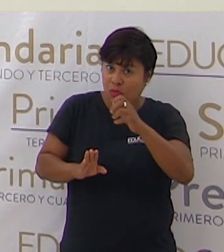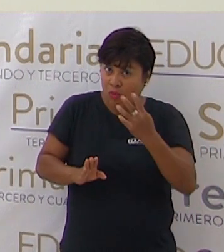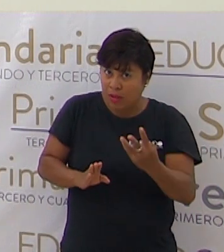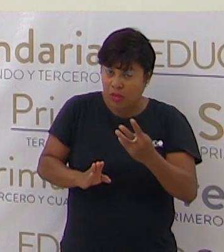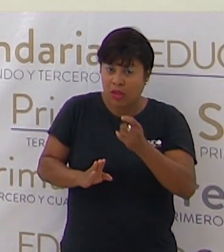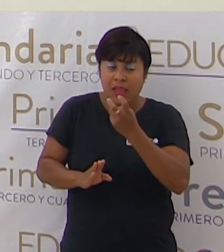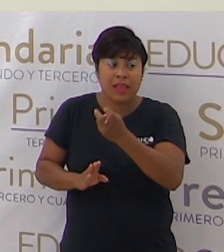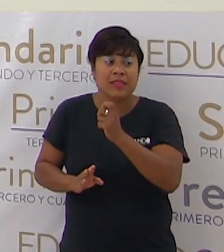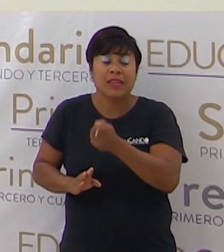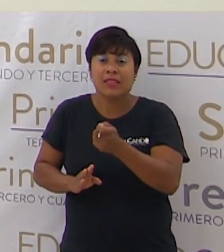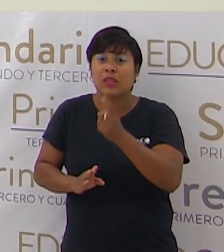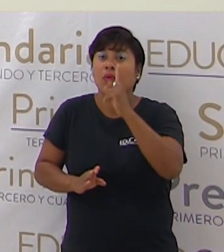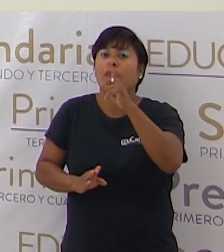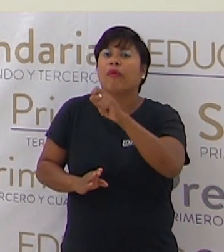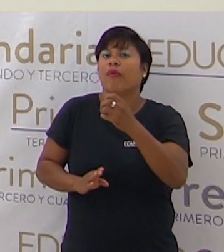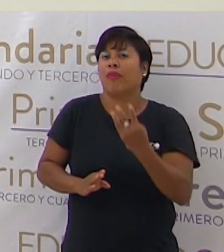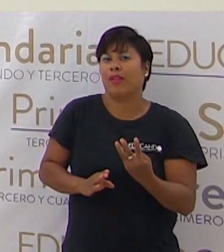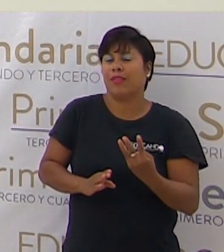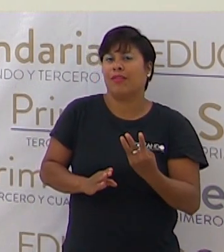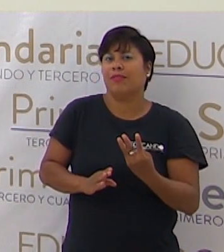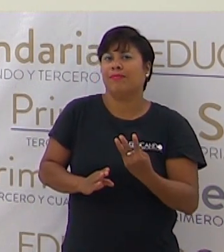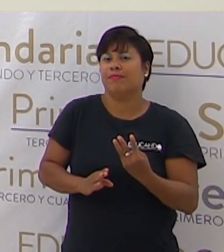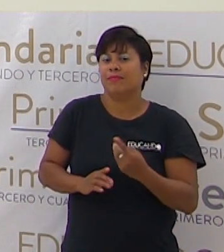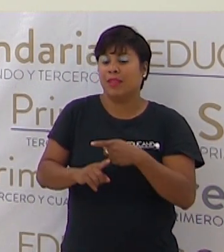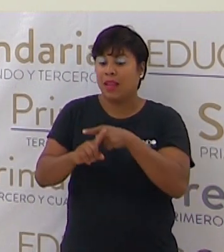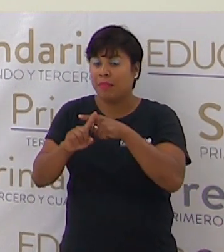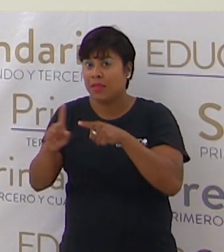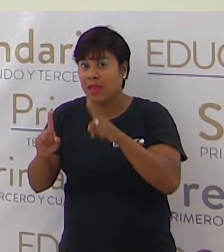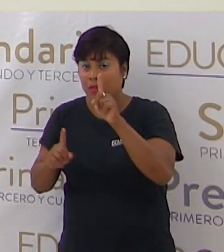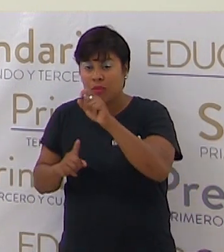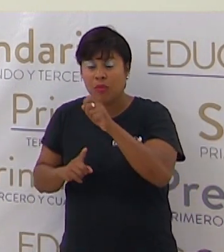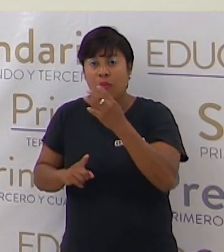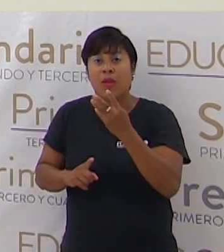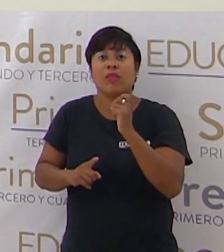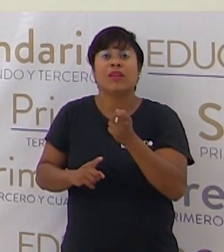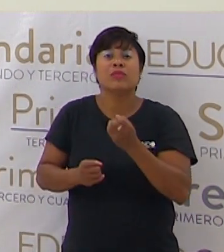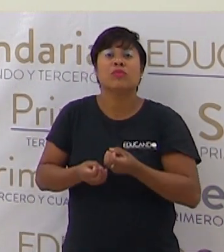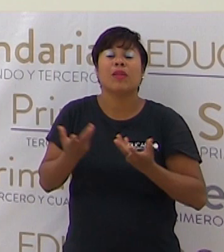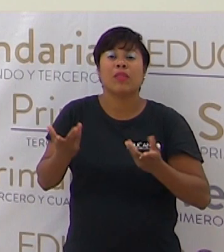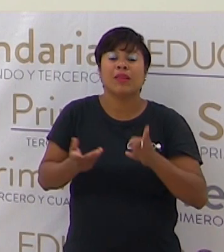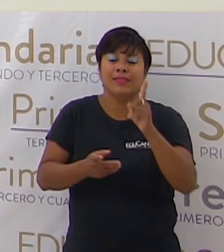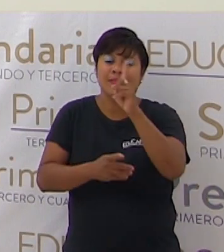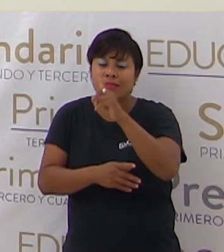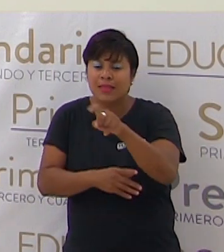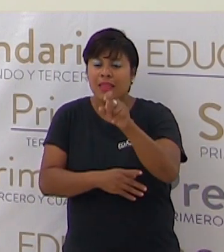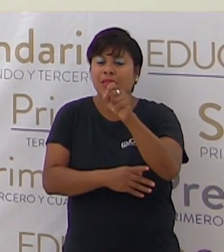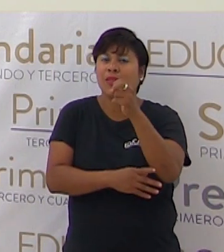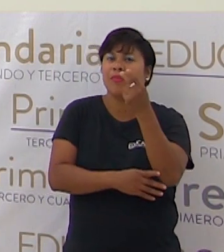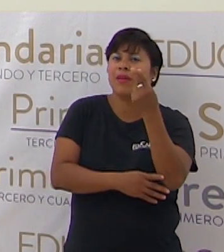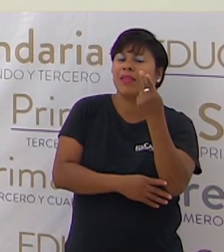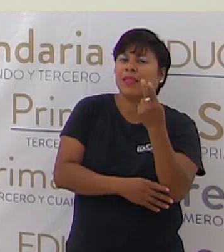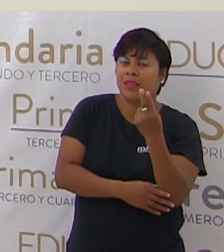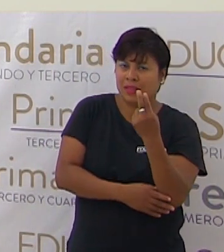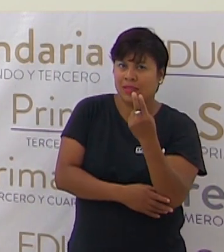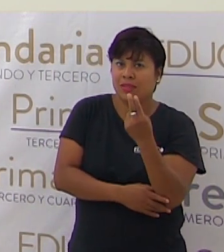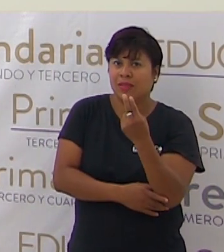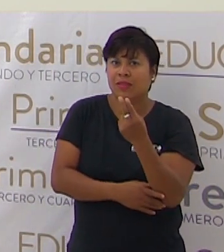este es un qué? Un cuarto. ¿La mitad de un cuarto cuánto es? A ver, recuérdalo, recuérdalo.